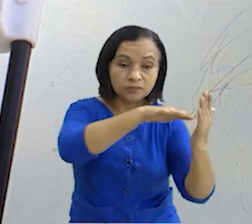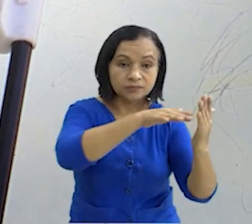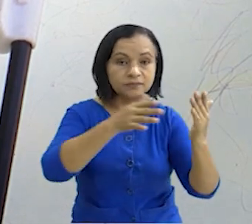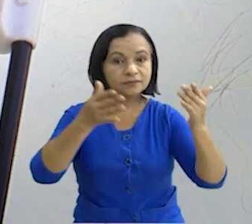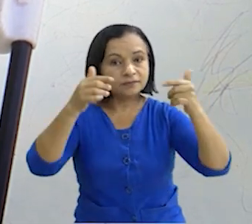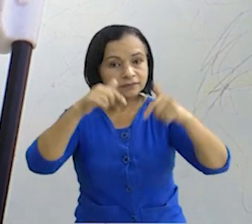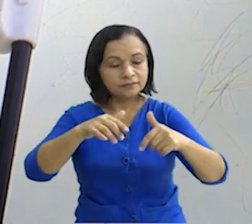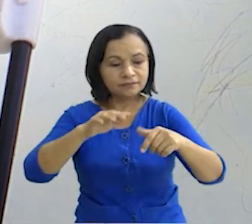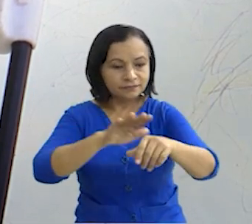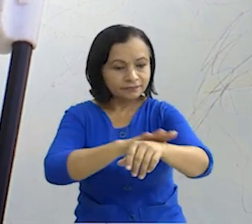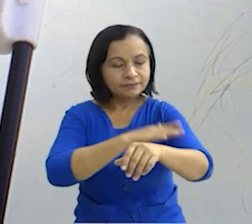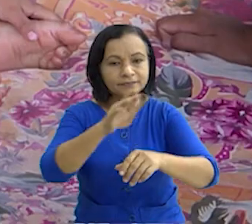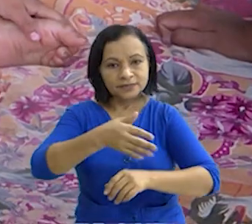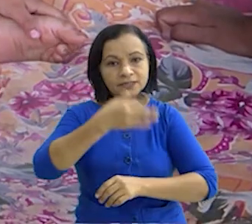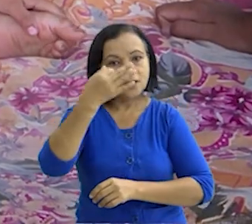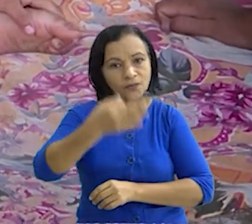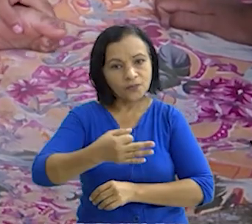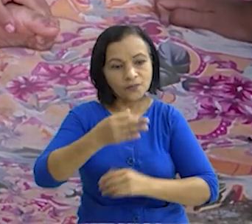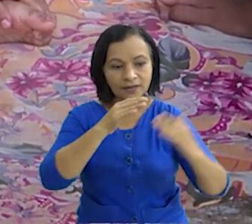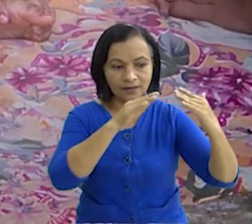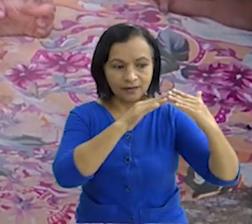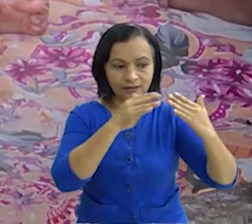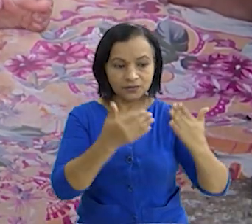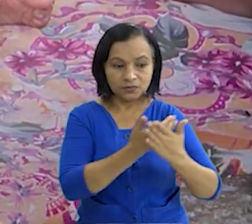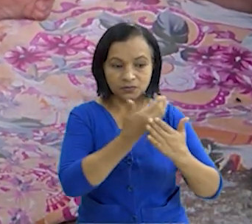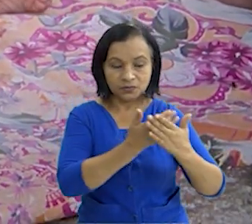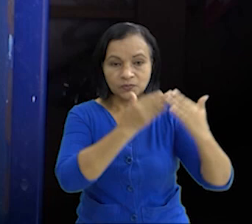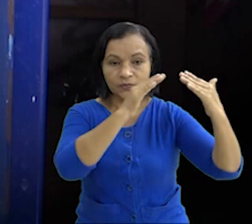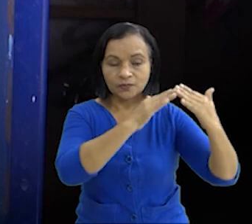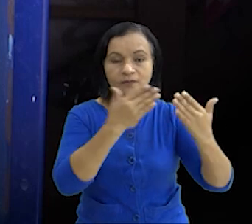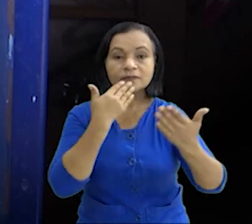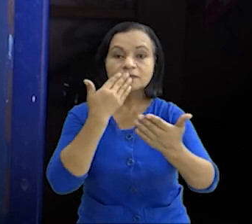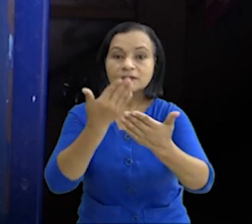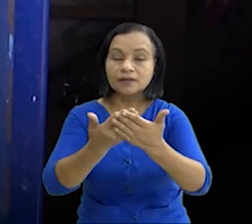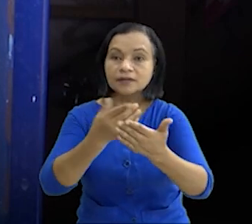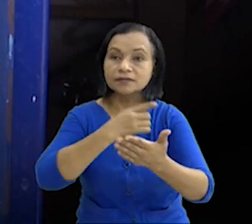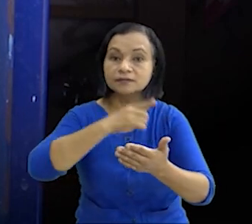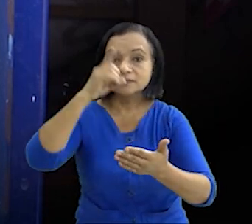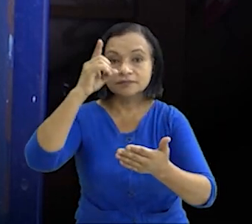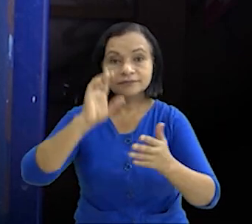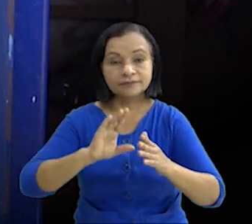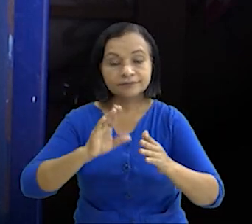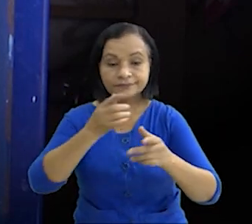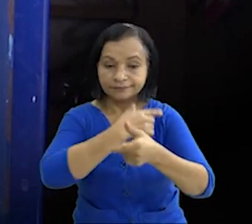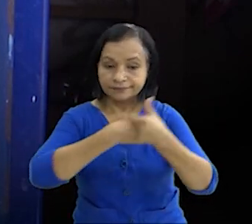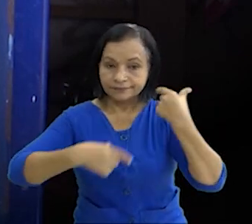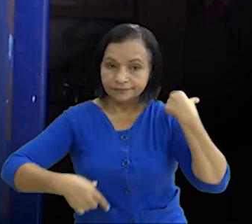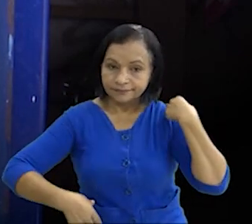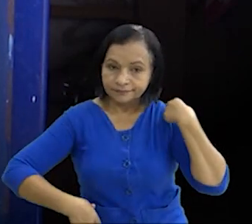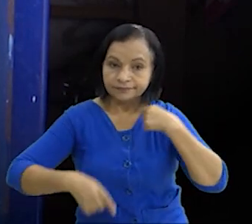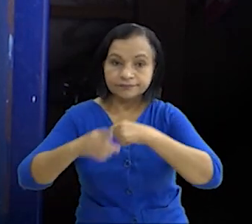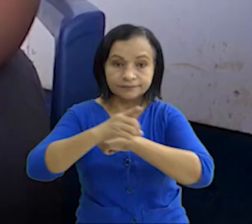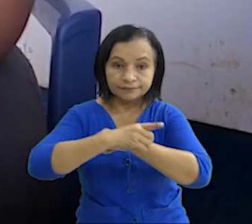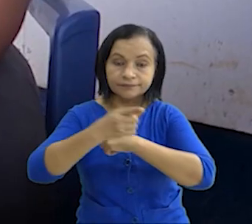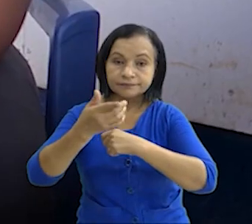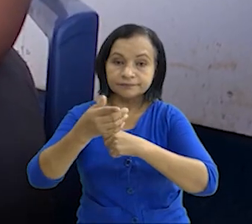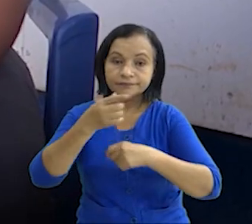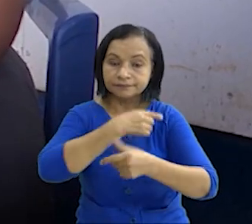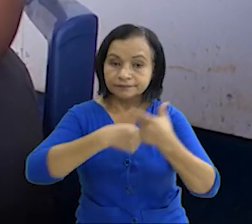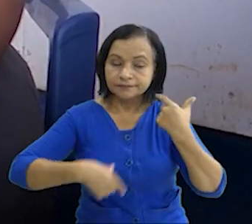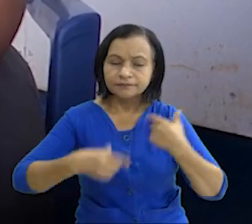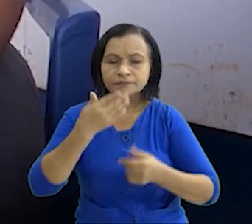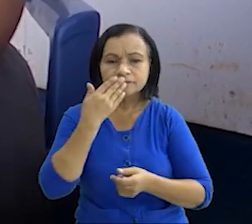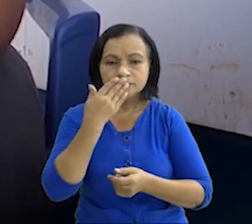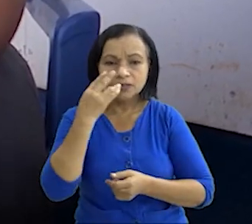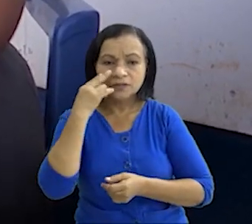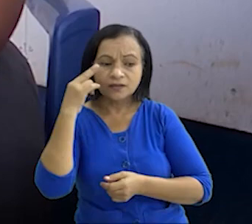Ahora, pues, ya me siento más segura. Gracias a Dios y al presidente que tenemos, ¿verdad? Un presidente tan bueno